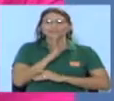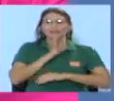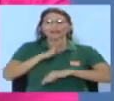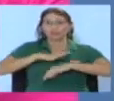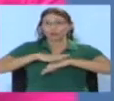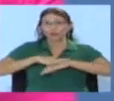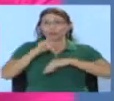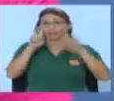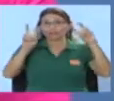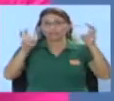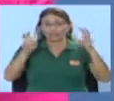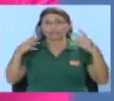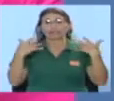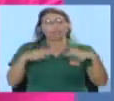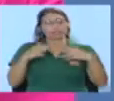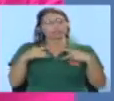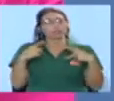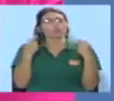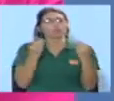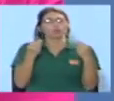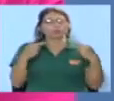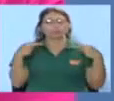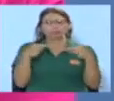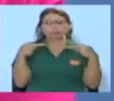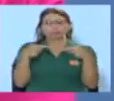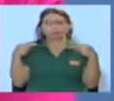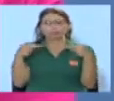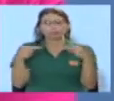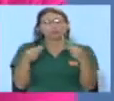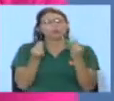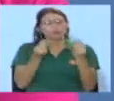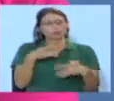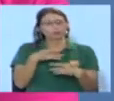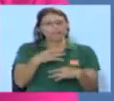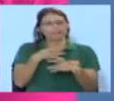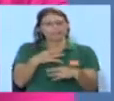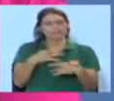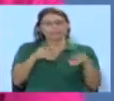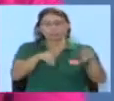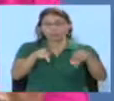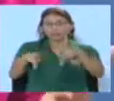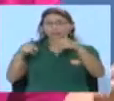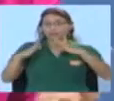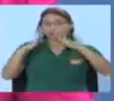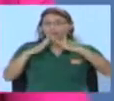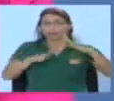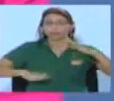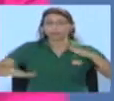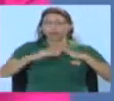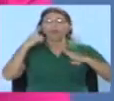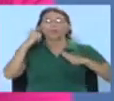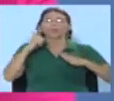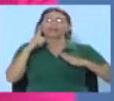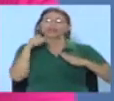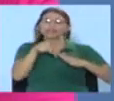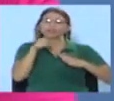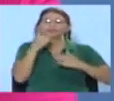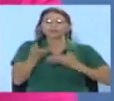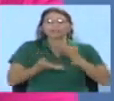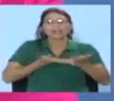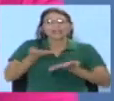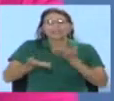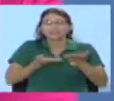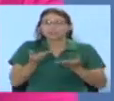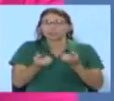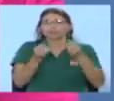sobre un asunto que ha sido bastante polémico y que genera pues, bastante interés en la población, porque es un servicio al que muchísimas